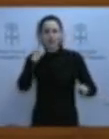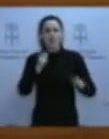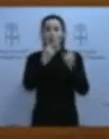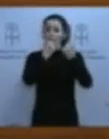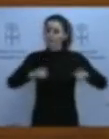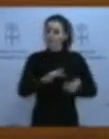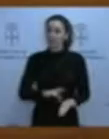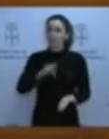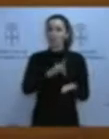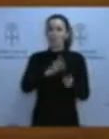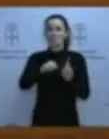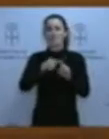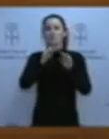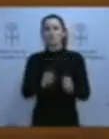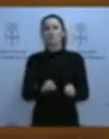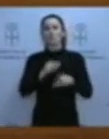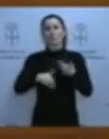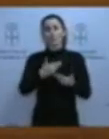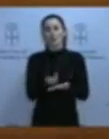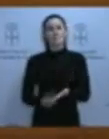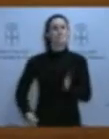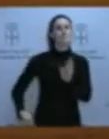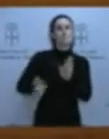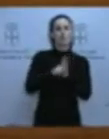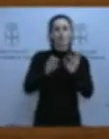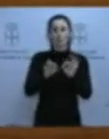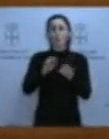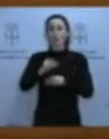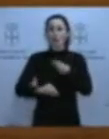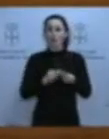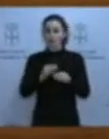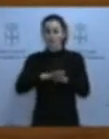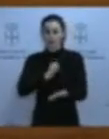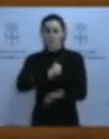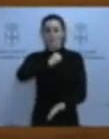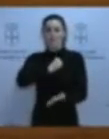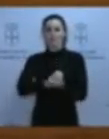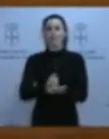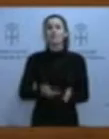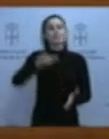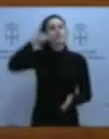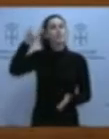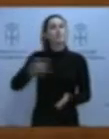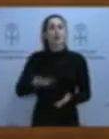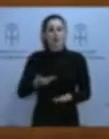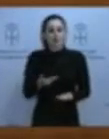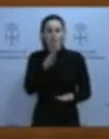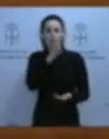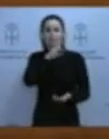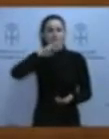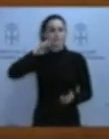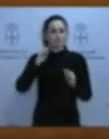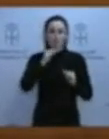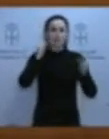e iniciar el proceso de catalogación como fórmula para valorizarlos y preservar su valor